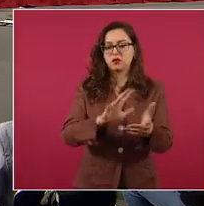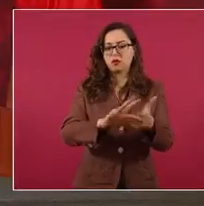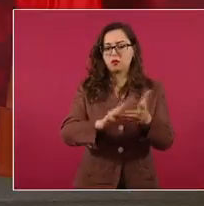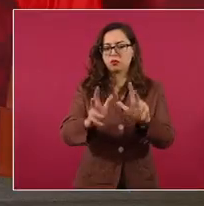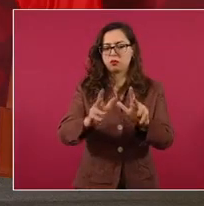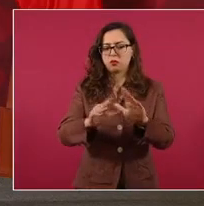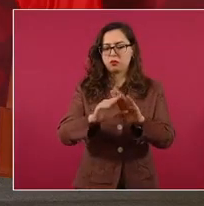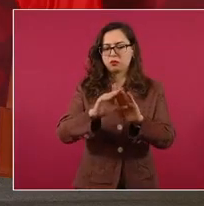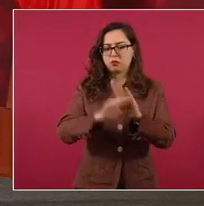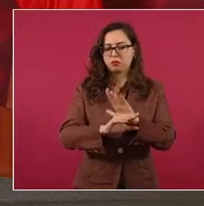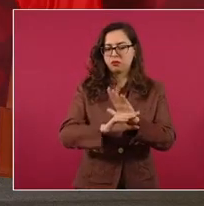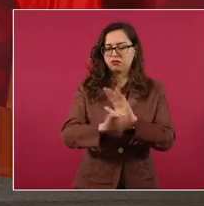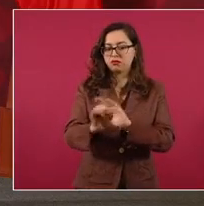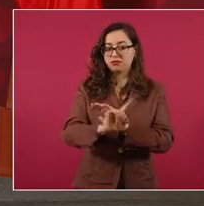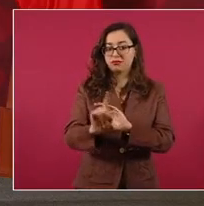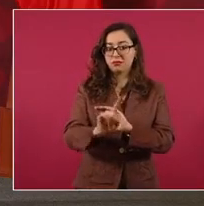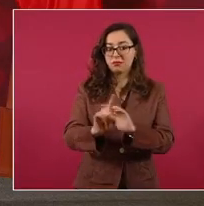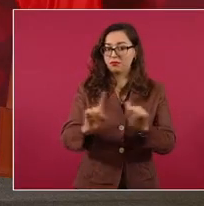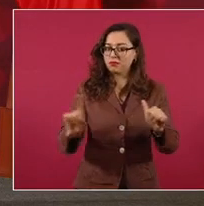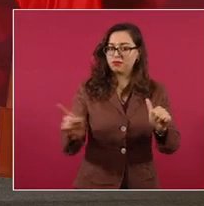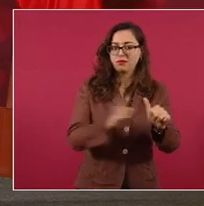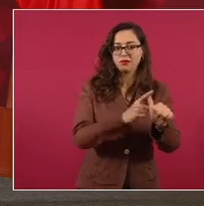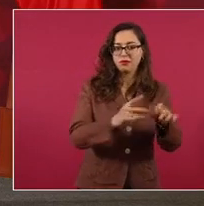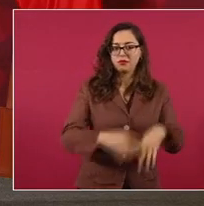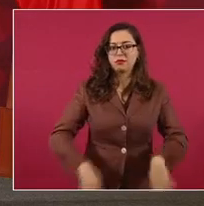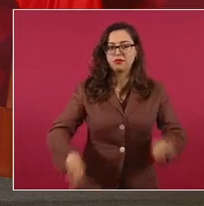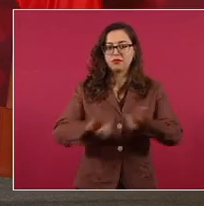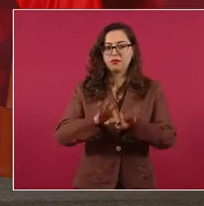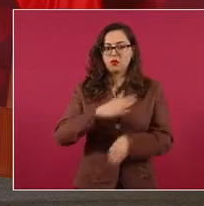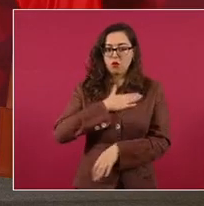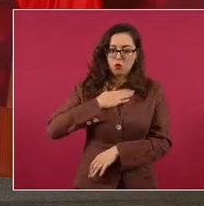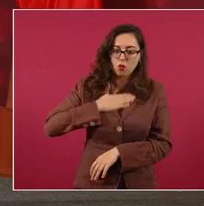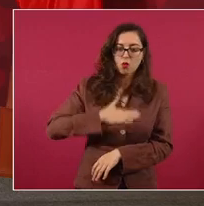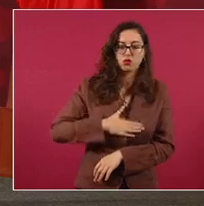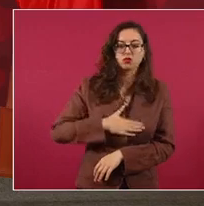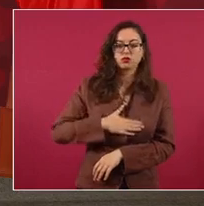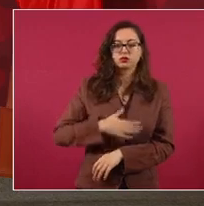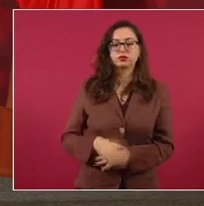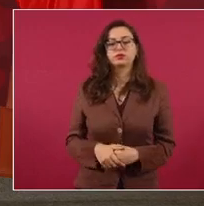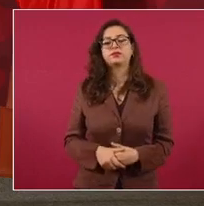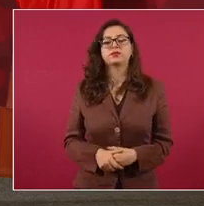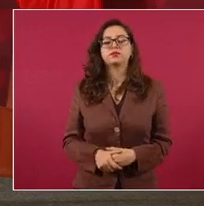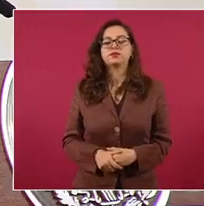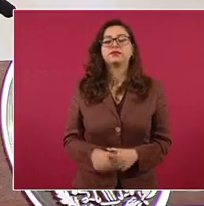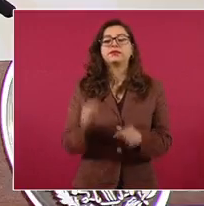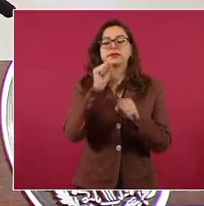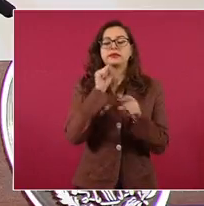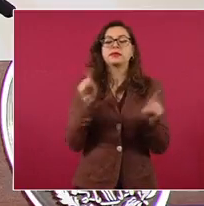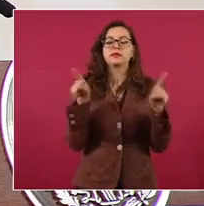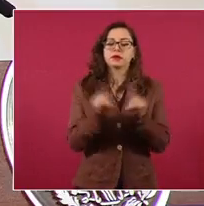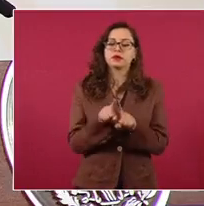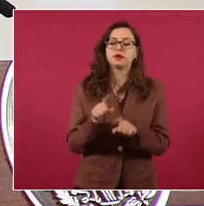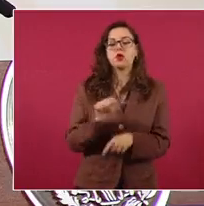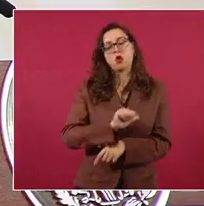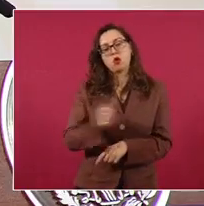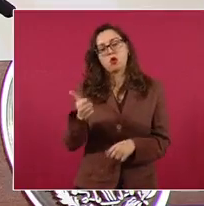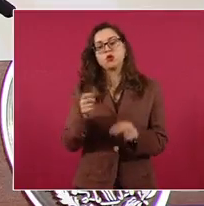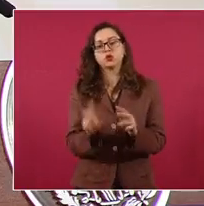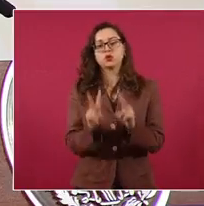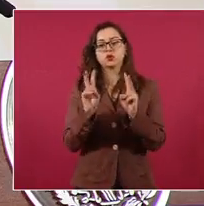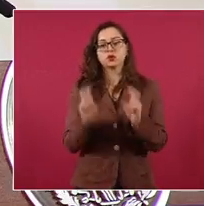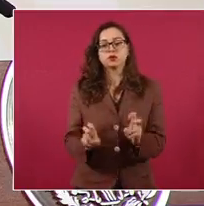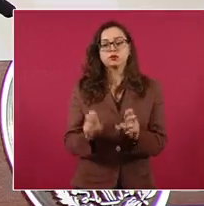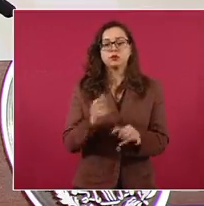la presencia de justicia. También, por otro lado, aprovechamos para informar sobre los